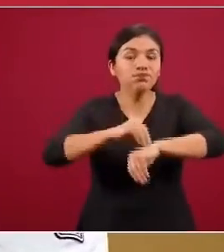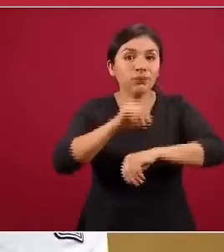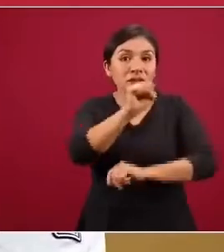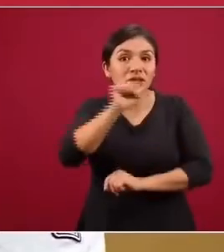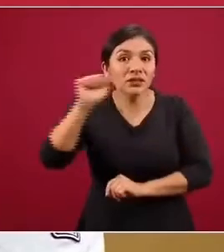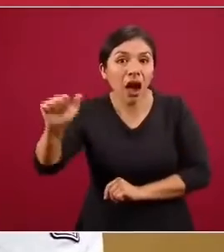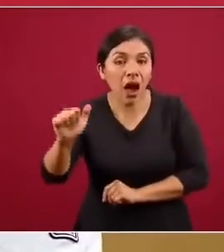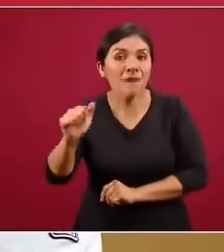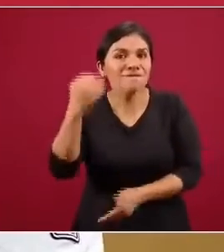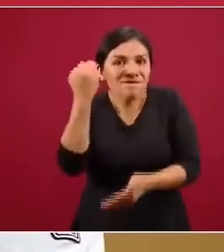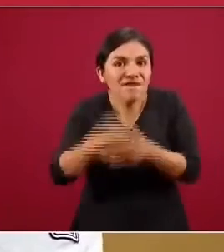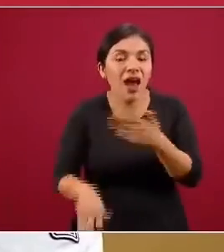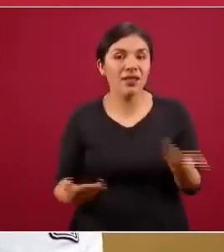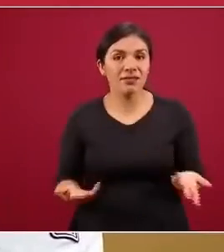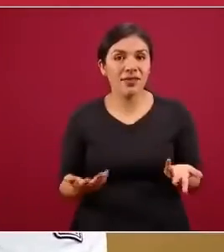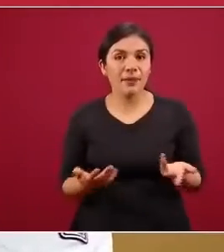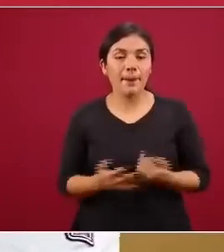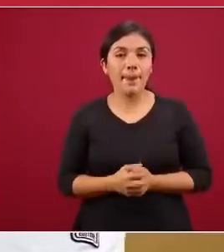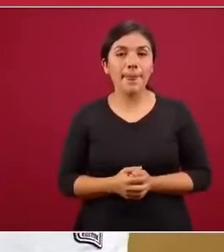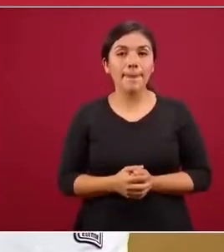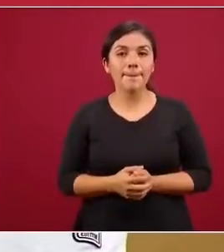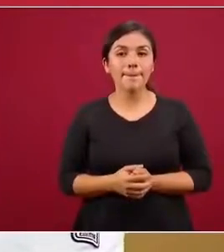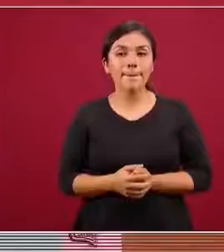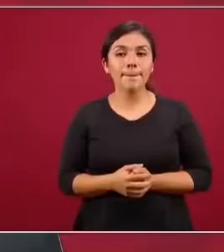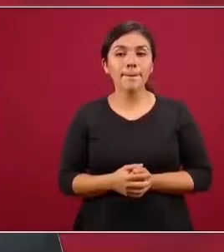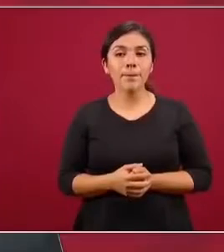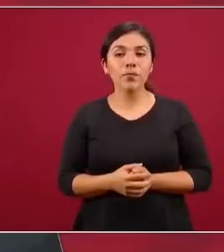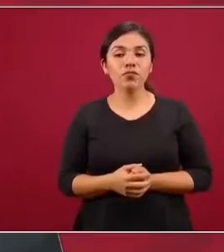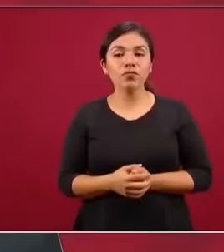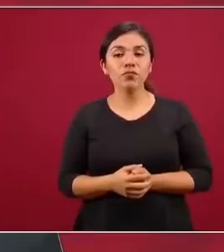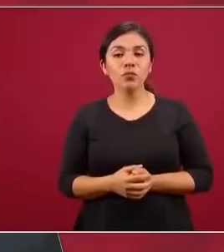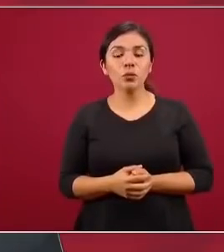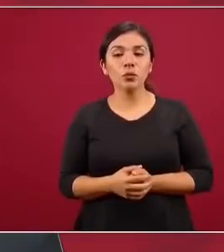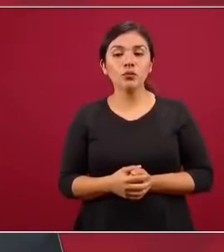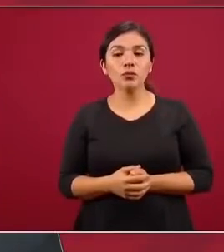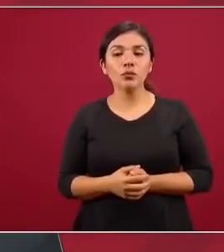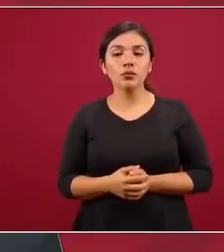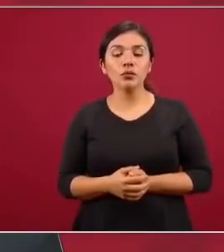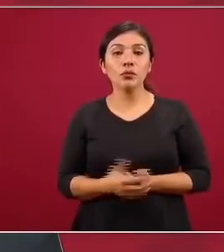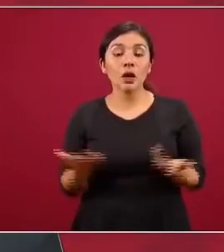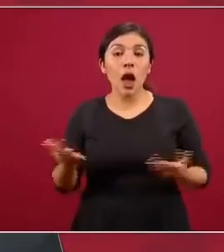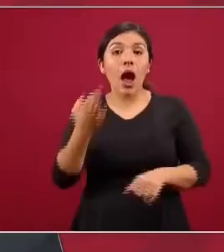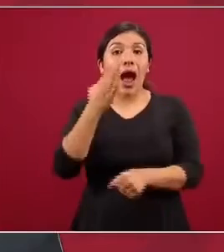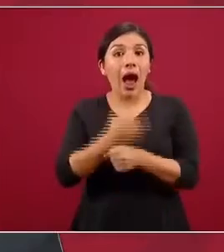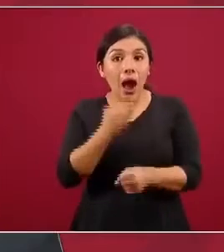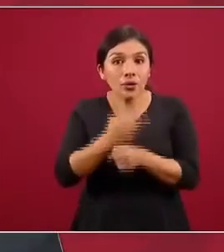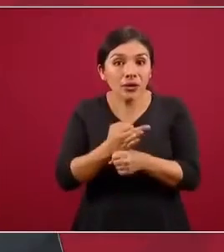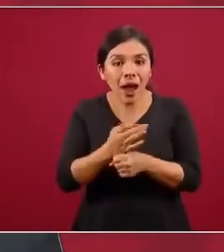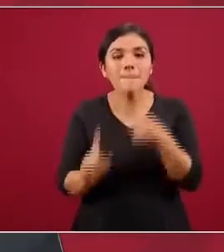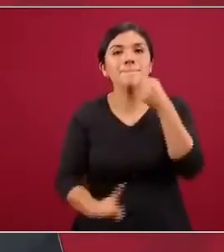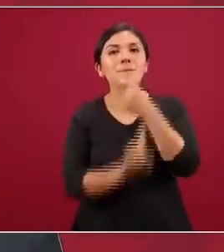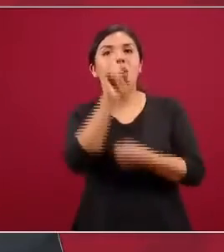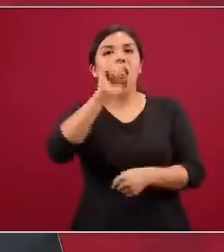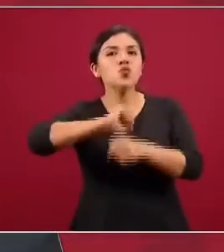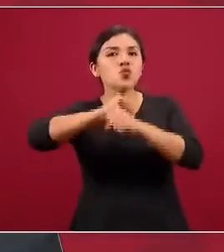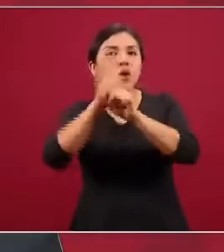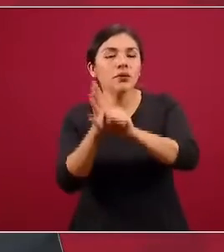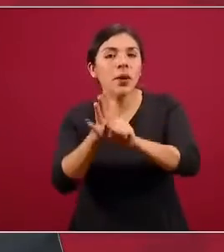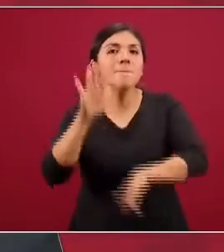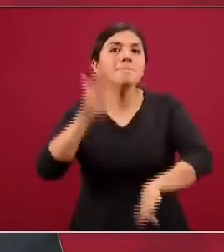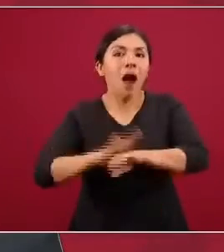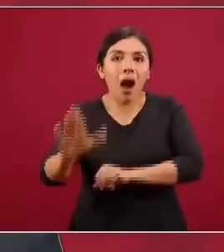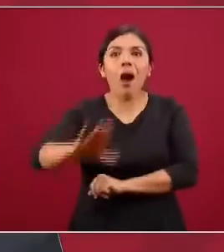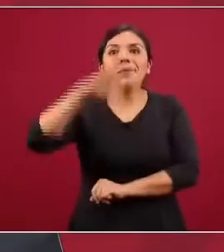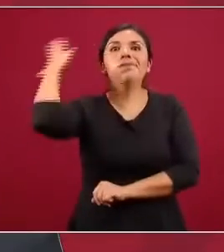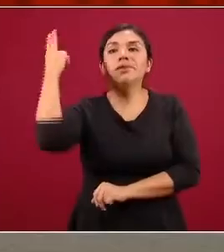Salud público. Entonces, en este momento, cuando llegó COVID, pues se aceleraron